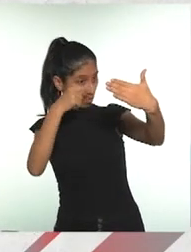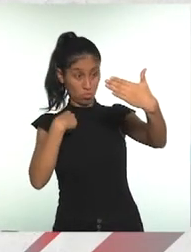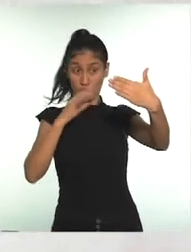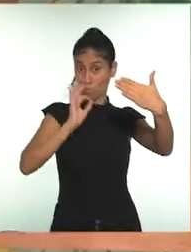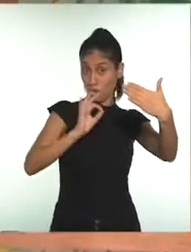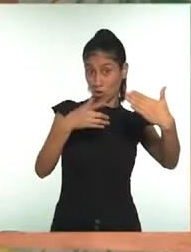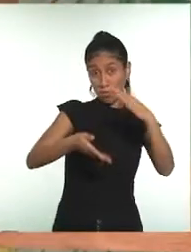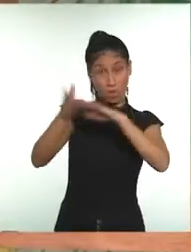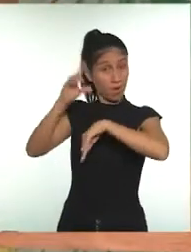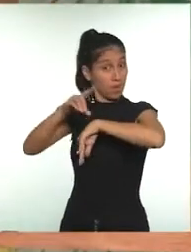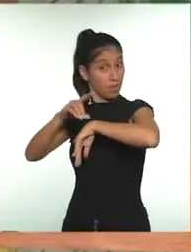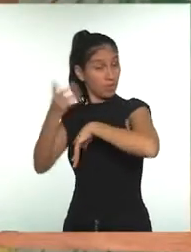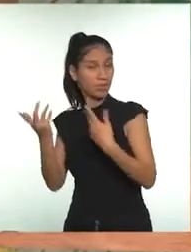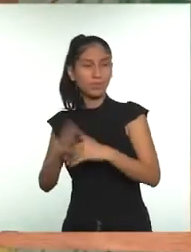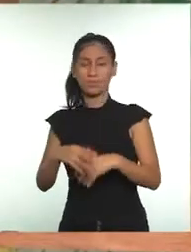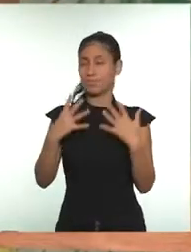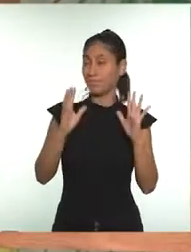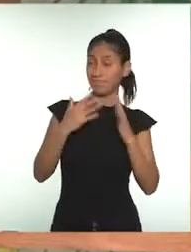salud.